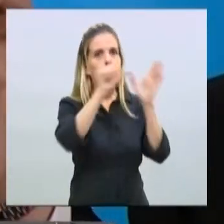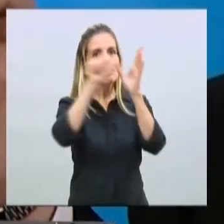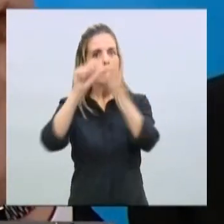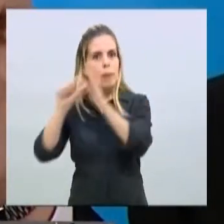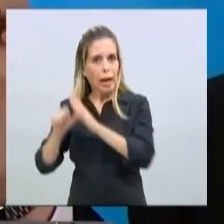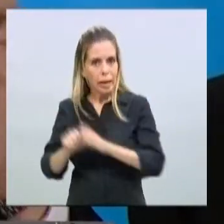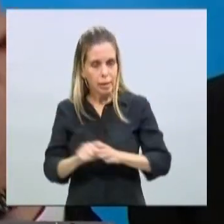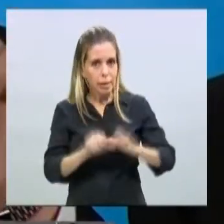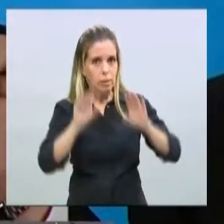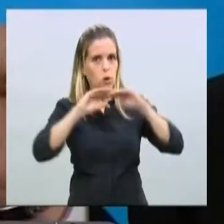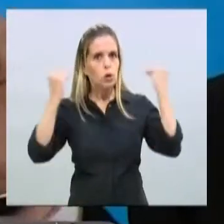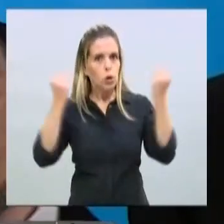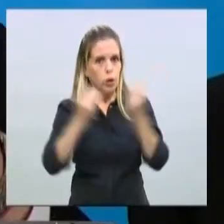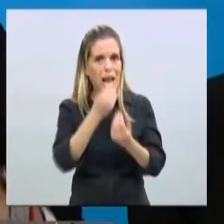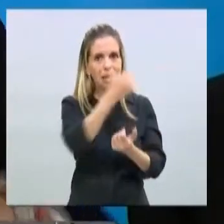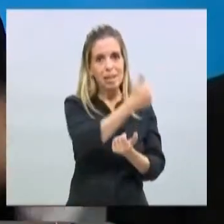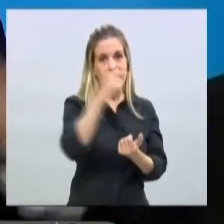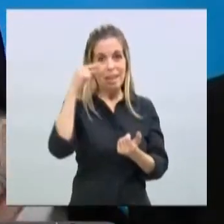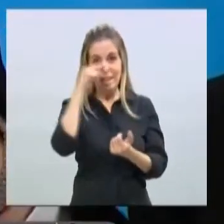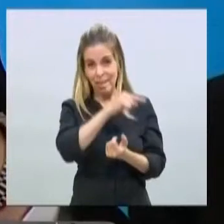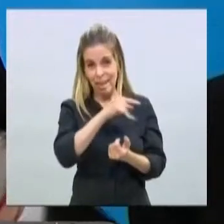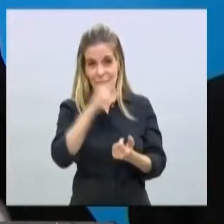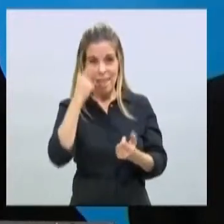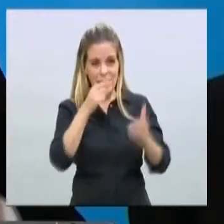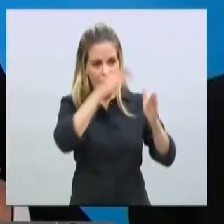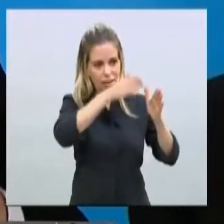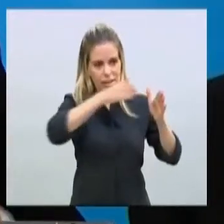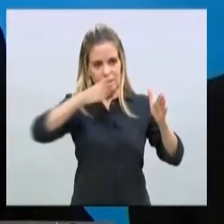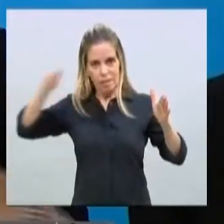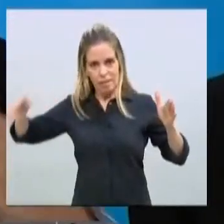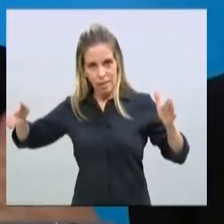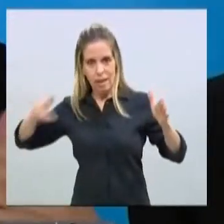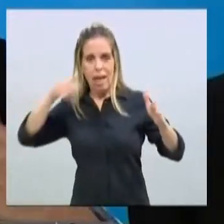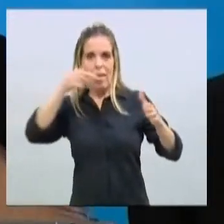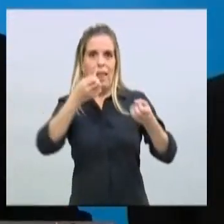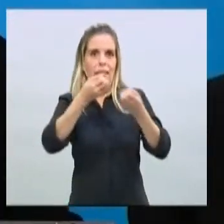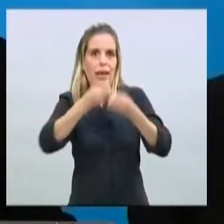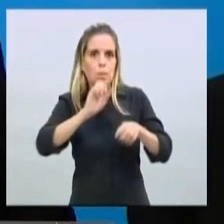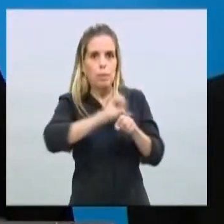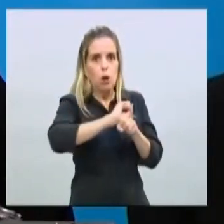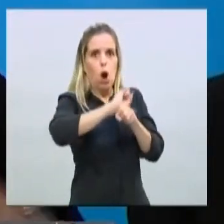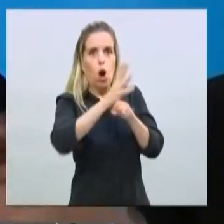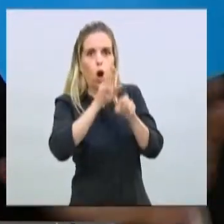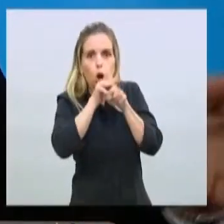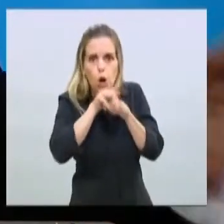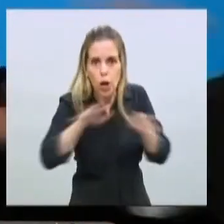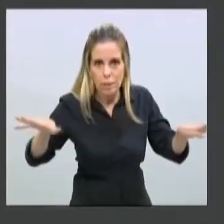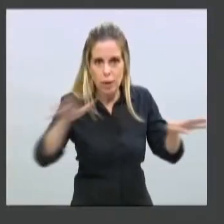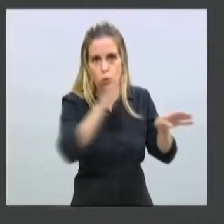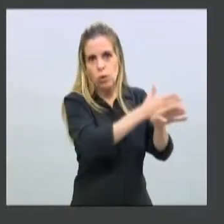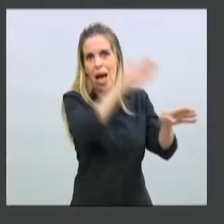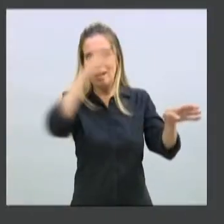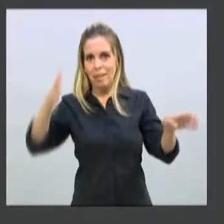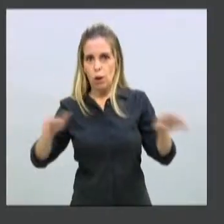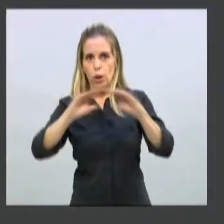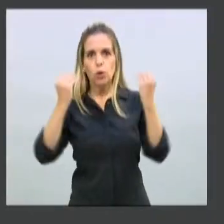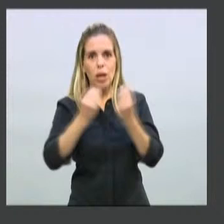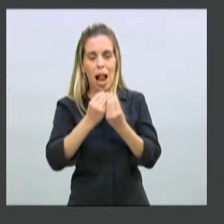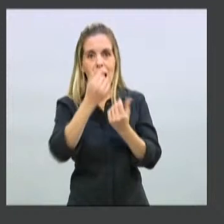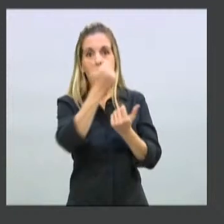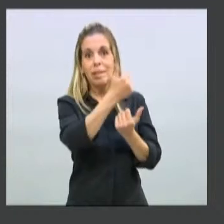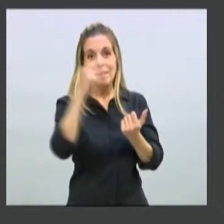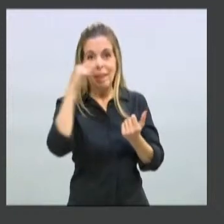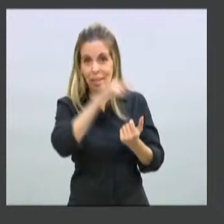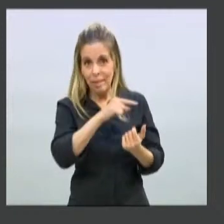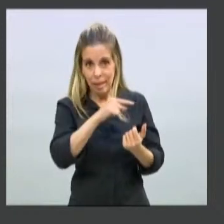67 días de pandemia, o sea, para igualar, para que nadie diga que tomamos menos casos o menos días, son 67 casos en todos